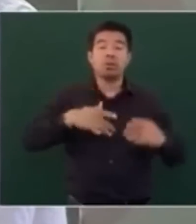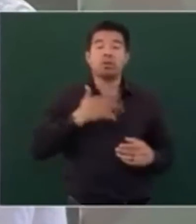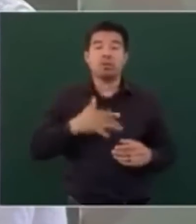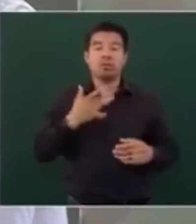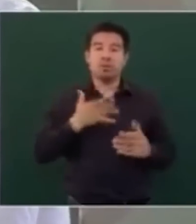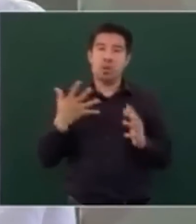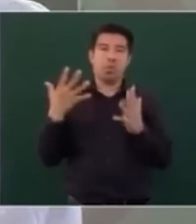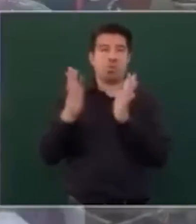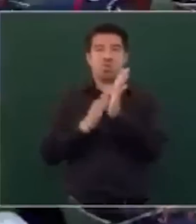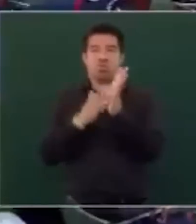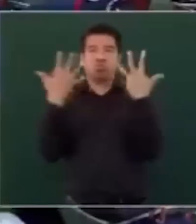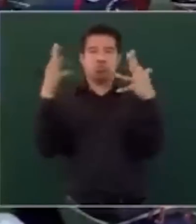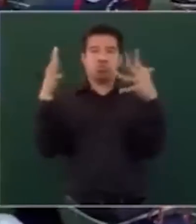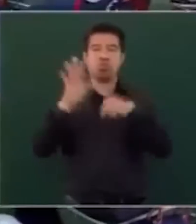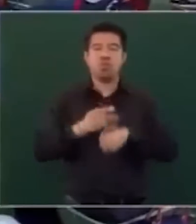porque